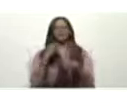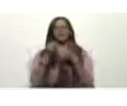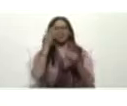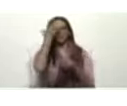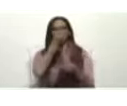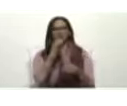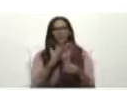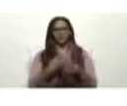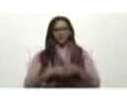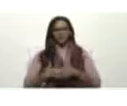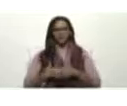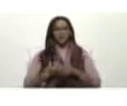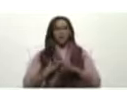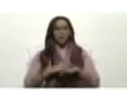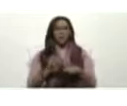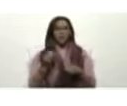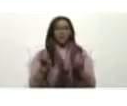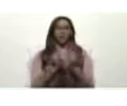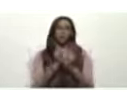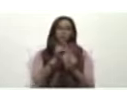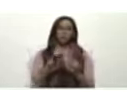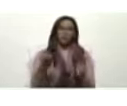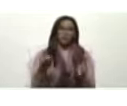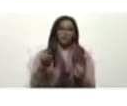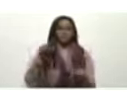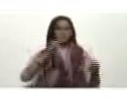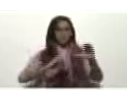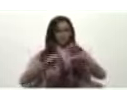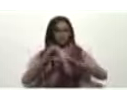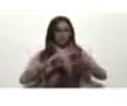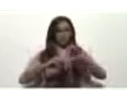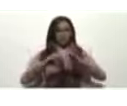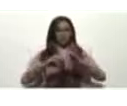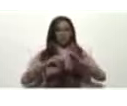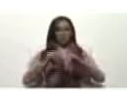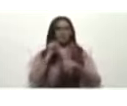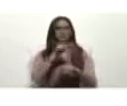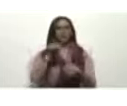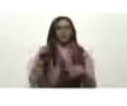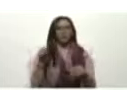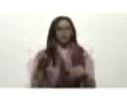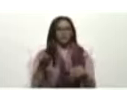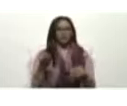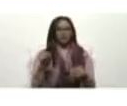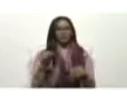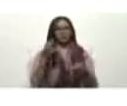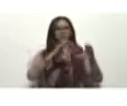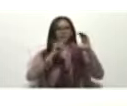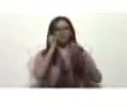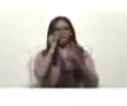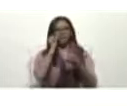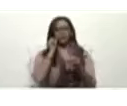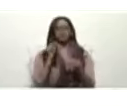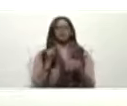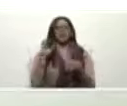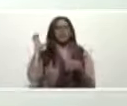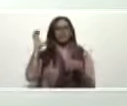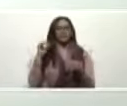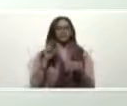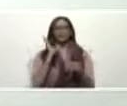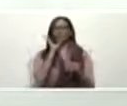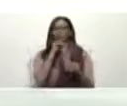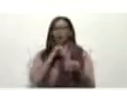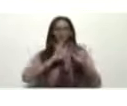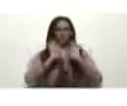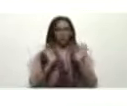maravilloso, porque con ustedes, científicas, y ustedes, científicos del país, no hay forma